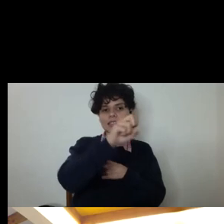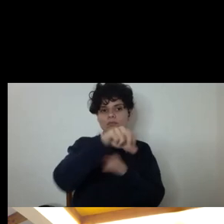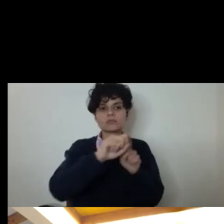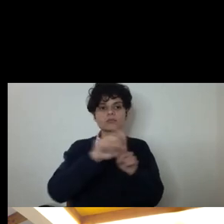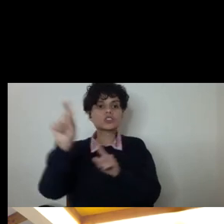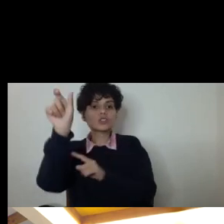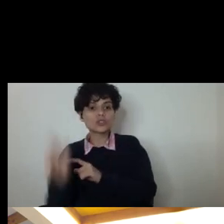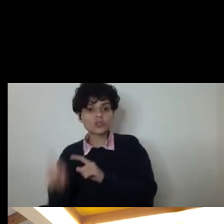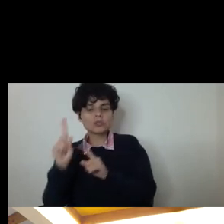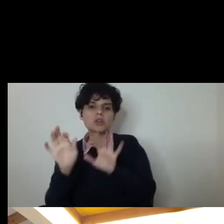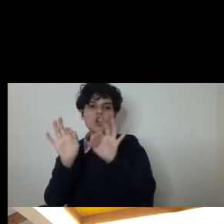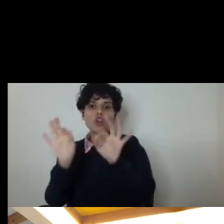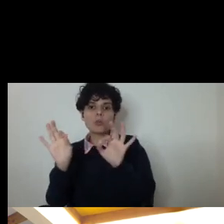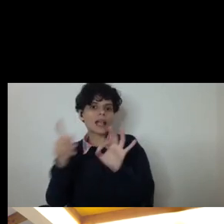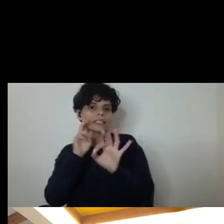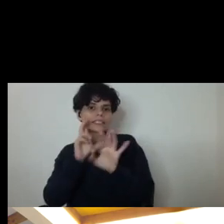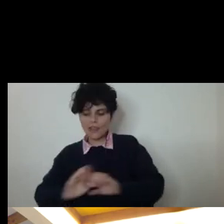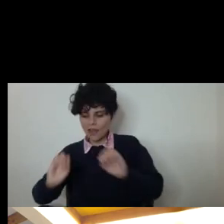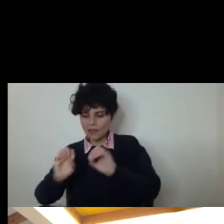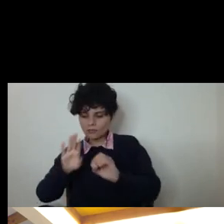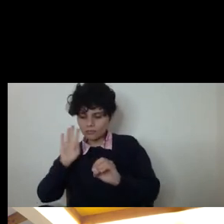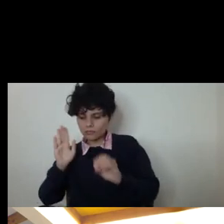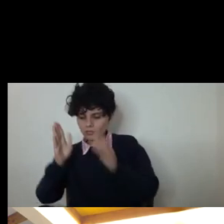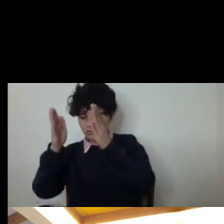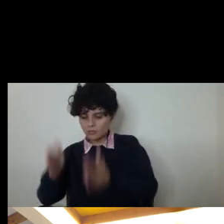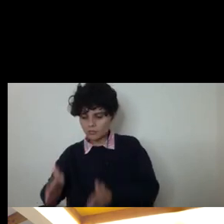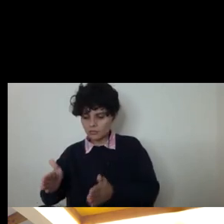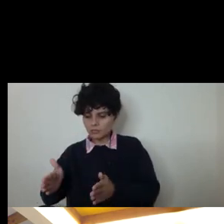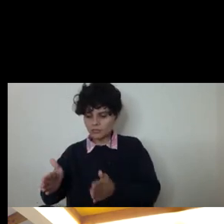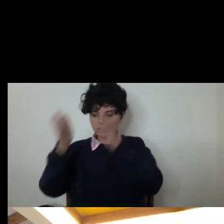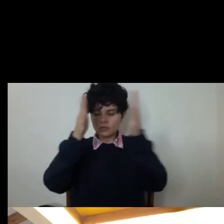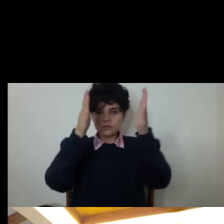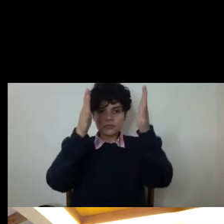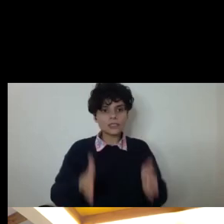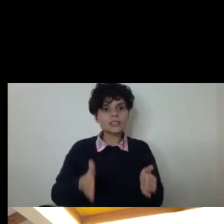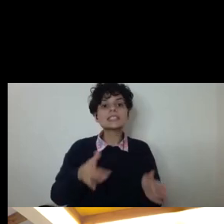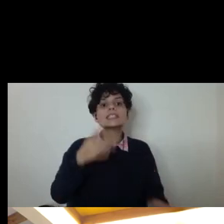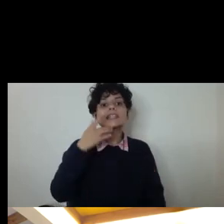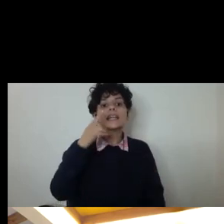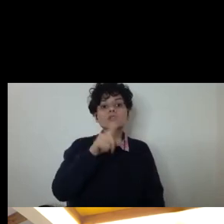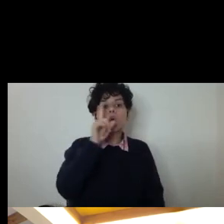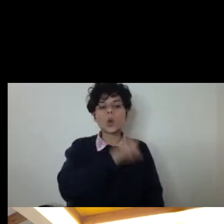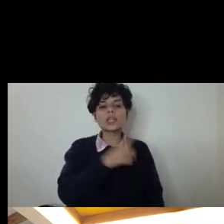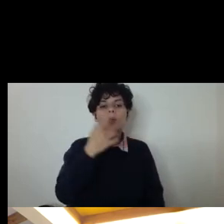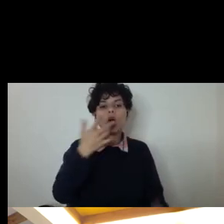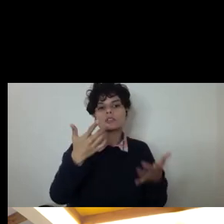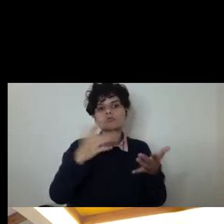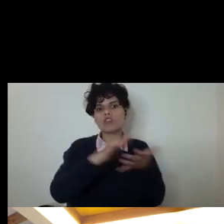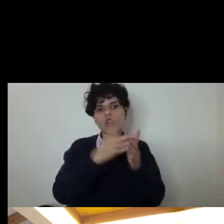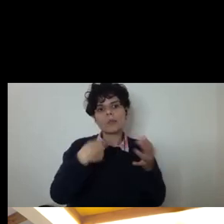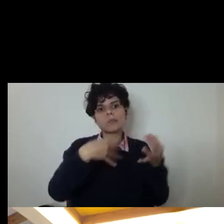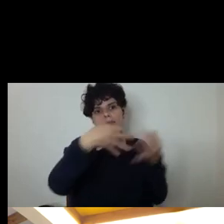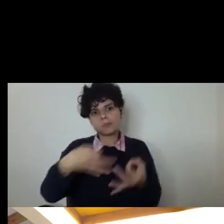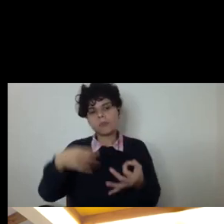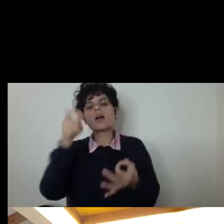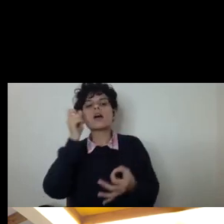aparecen señales de calcio. Estas están medidas en el núcleo. Este último es el promedio de todos estos registros. Y